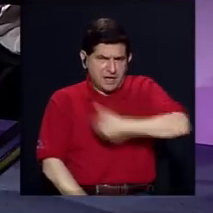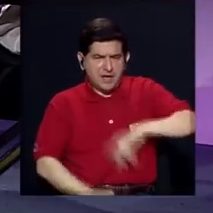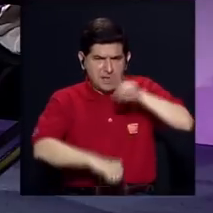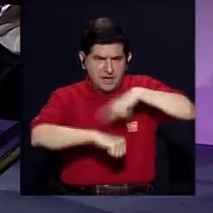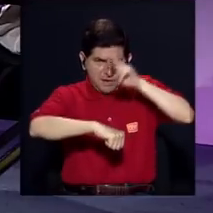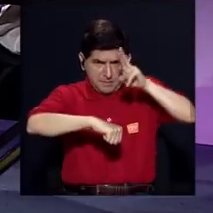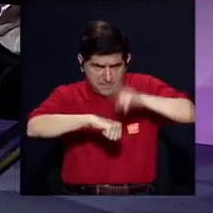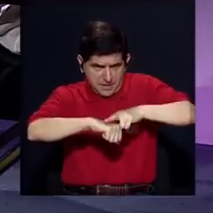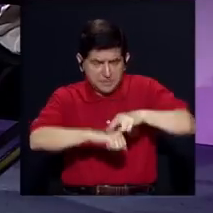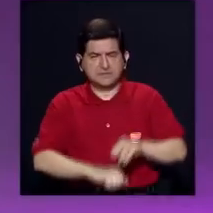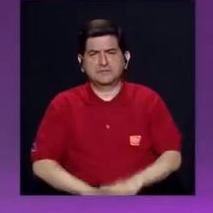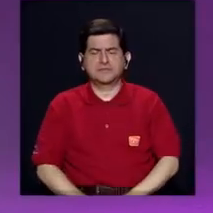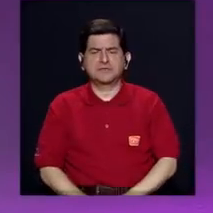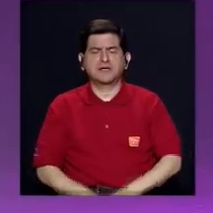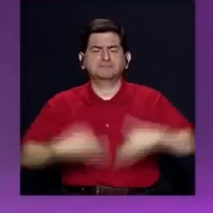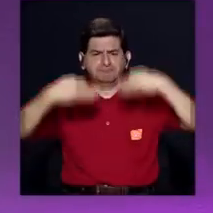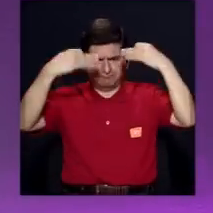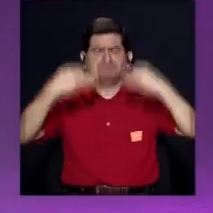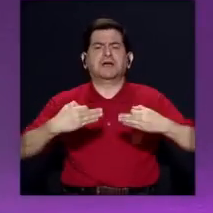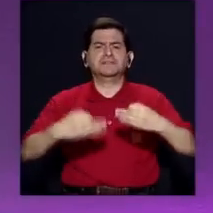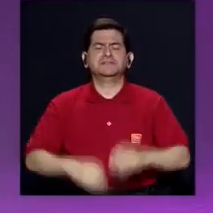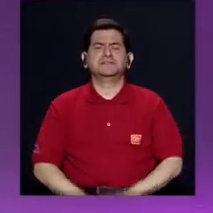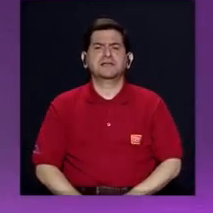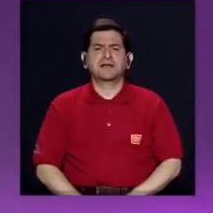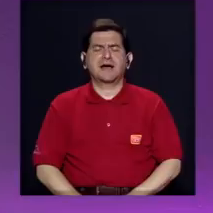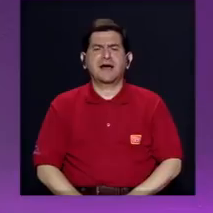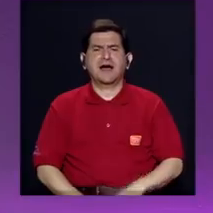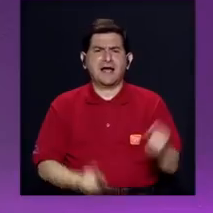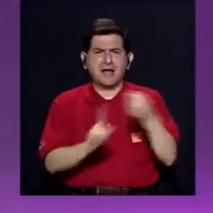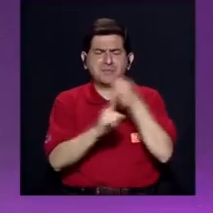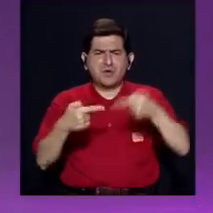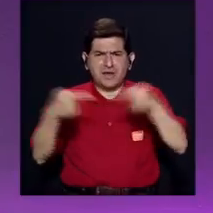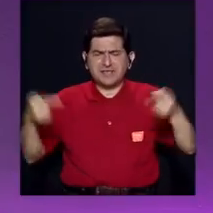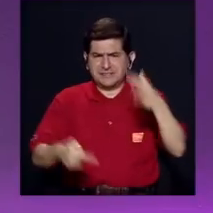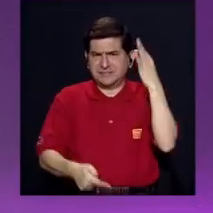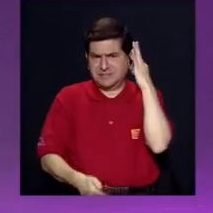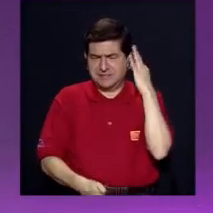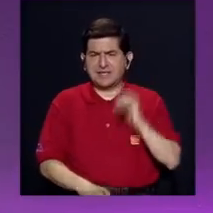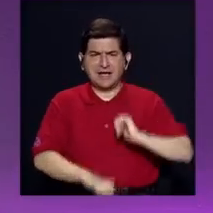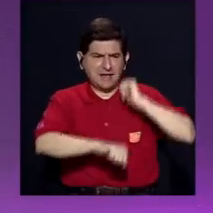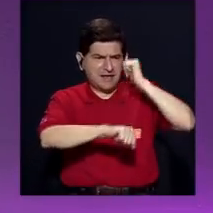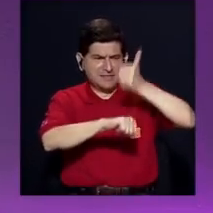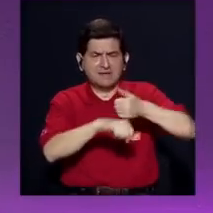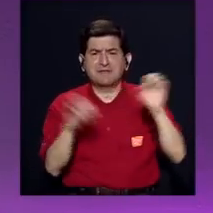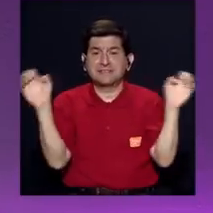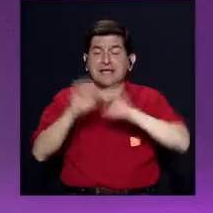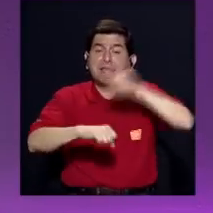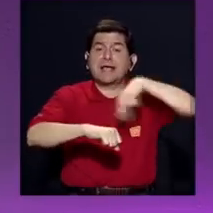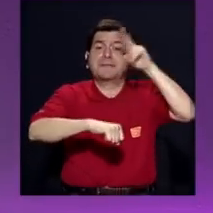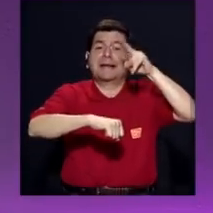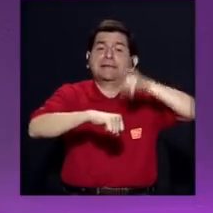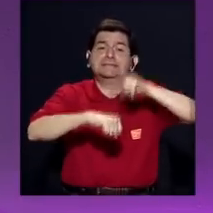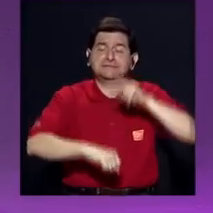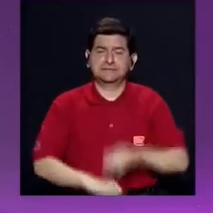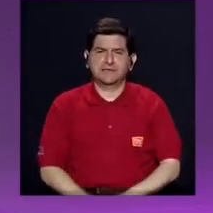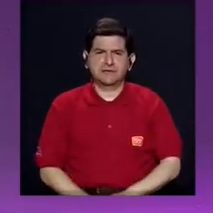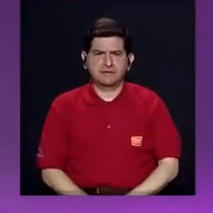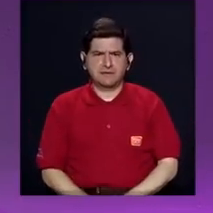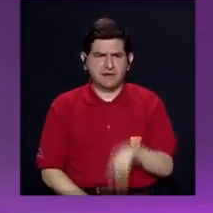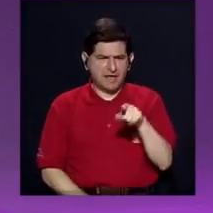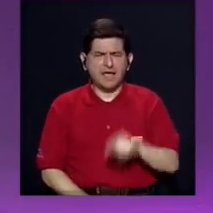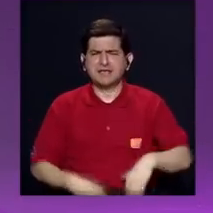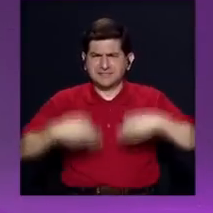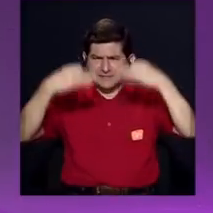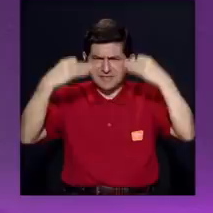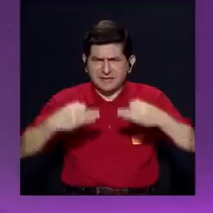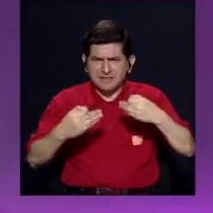república han decidido decretar la violencia contra las mujeres como una emergencia nacional como ayudaría a este